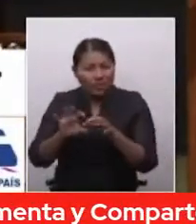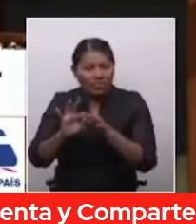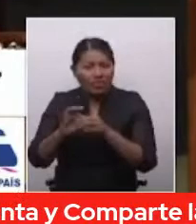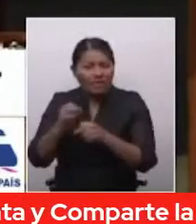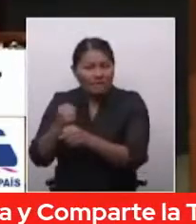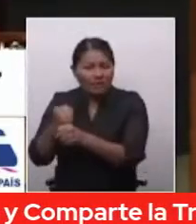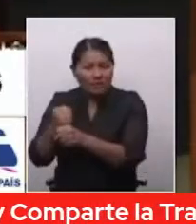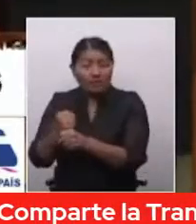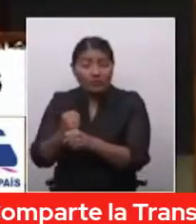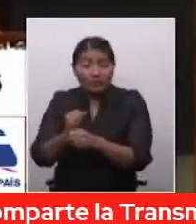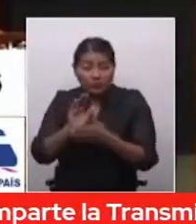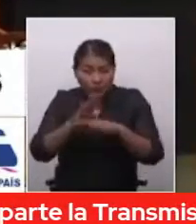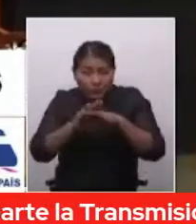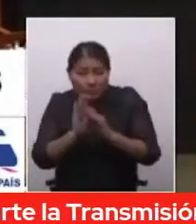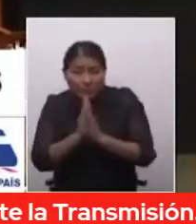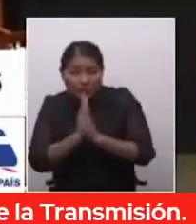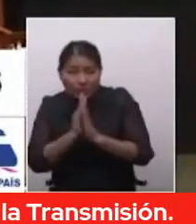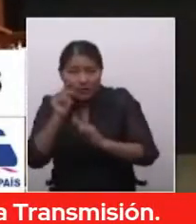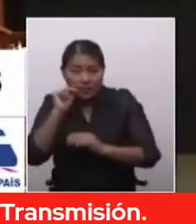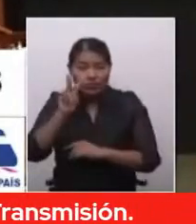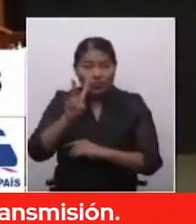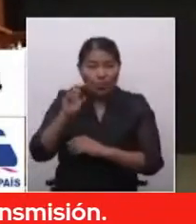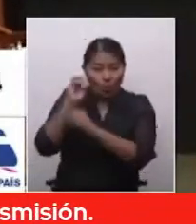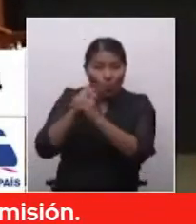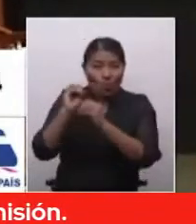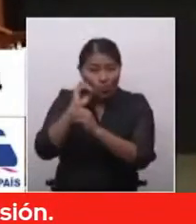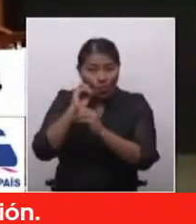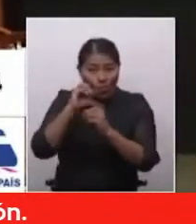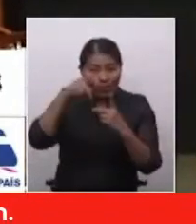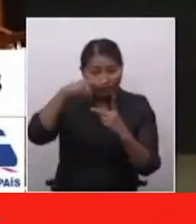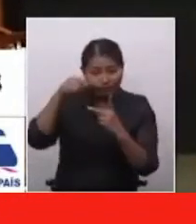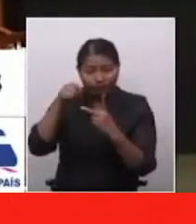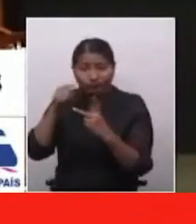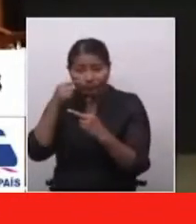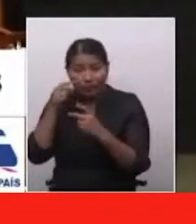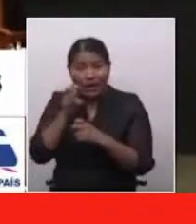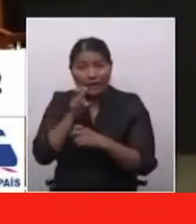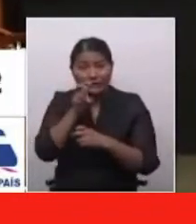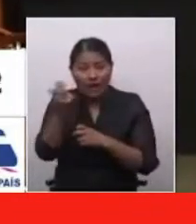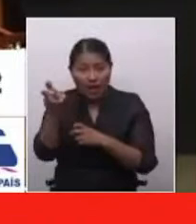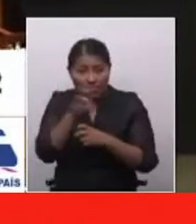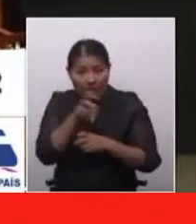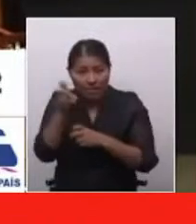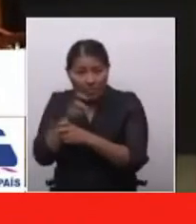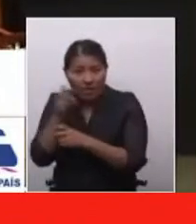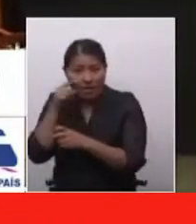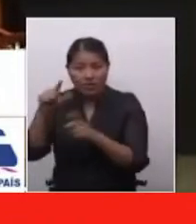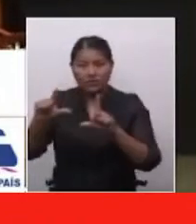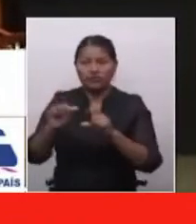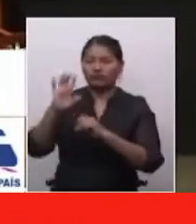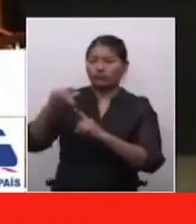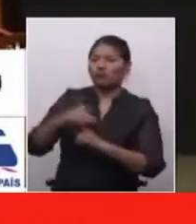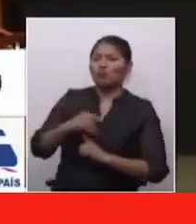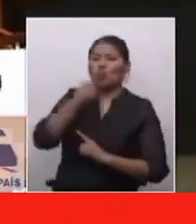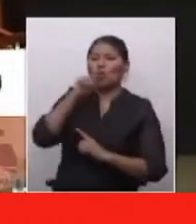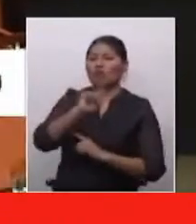que este 2 de octubre voten por los dos trenes, por la reivindicación de la mujer en la gestión pública.